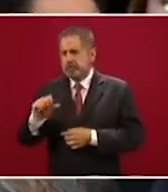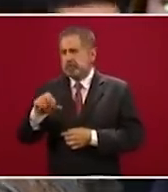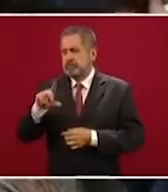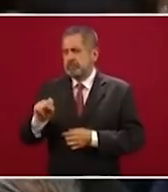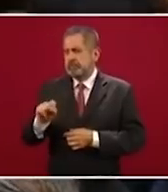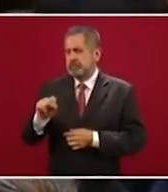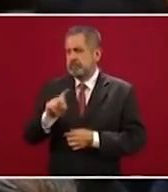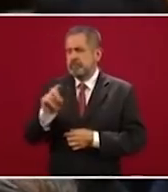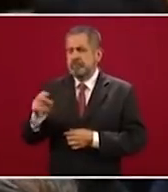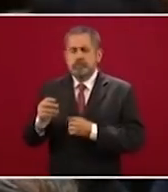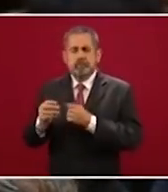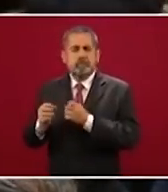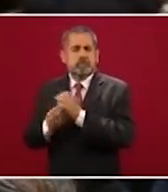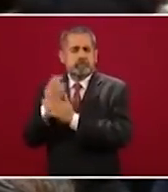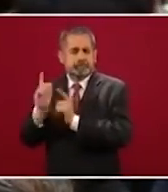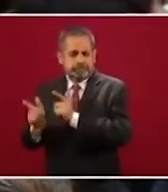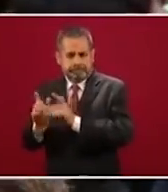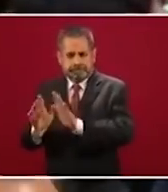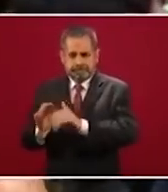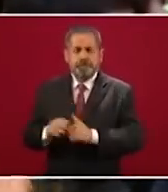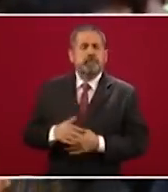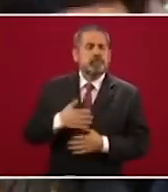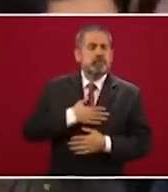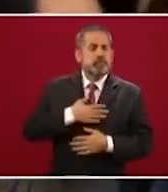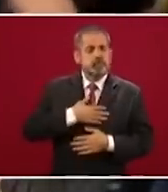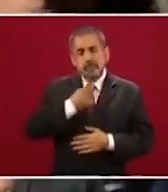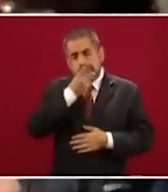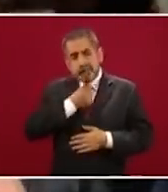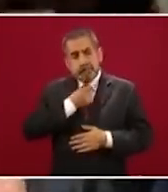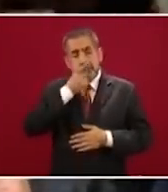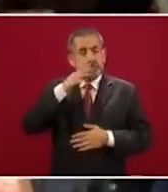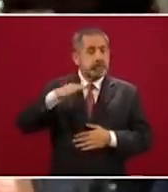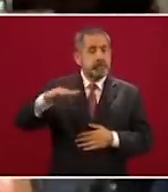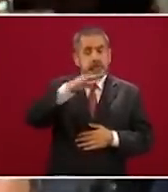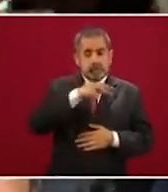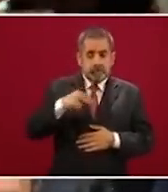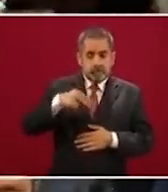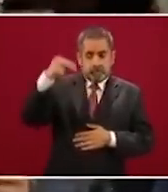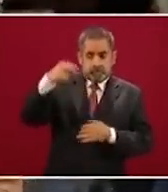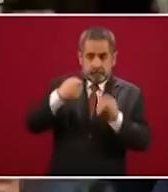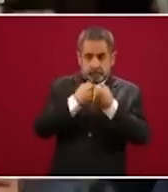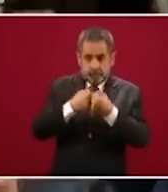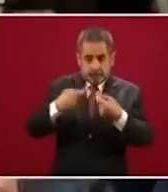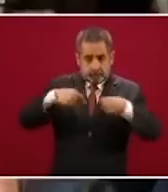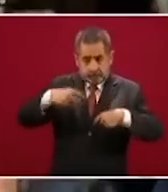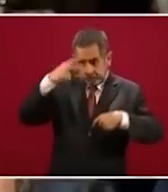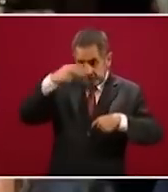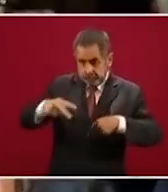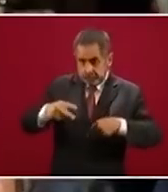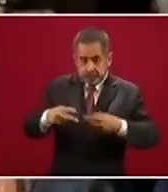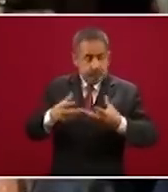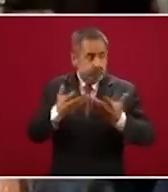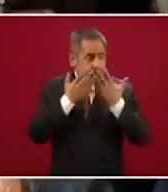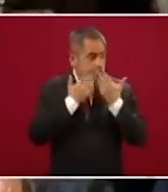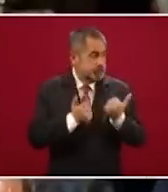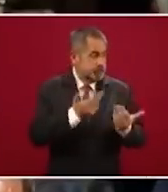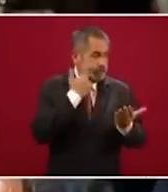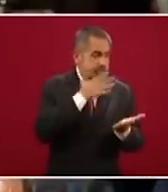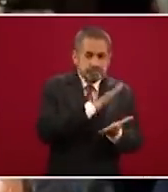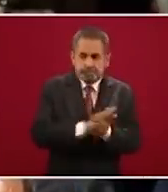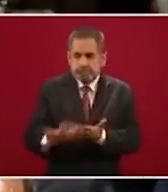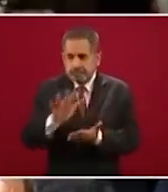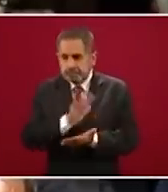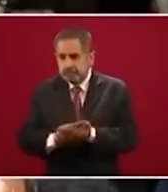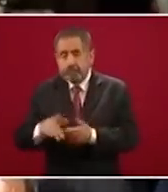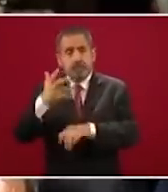Nuevo Laredo, perdón. Se reporta un desabasto total del lado mexicano, y el lado americano han venido a